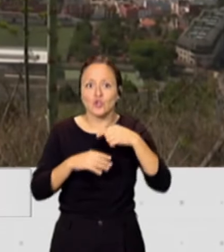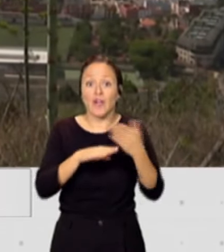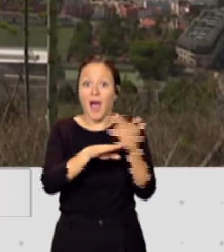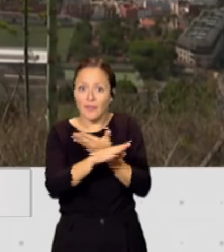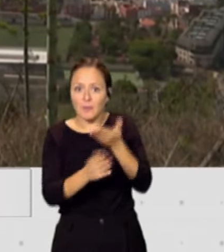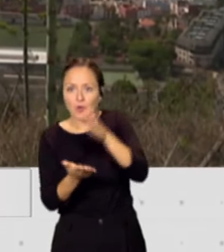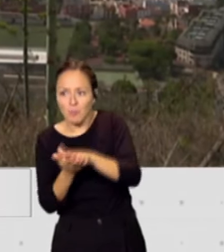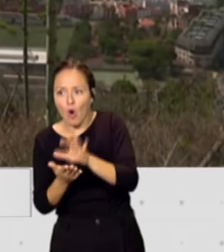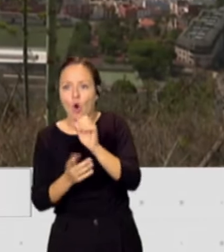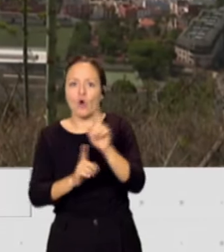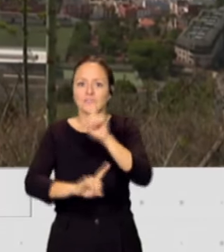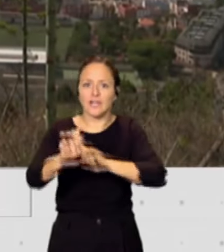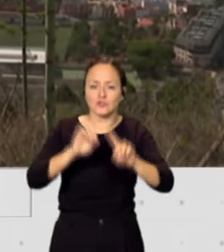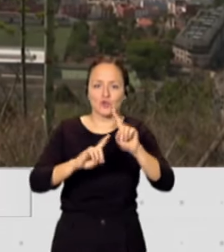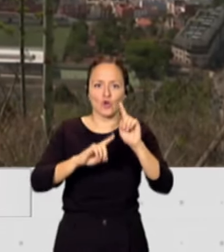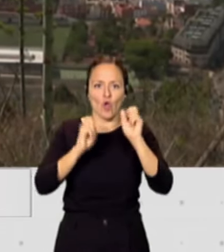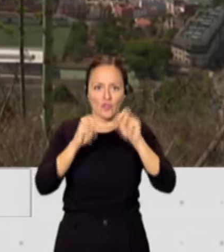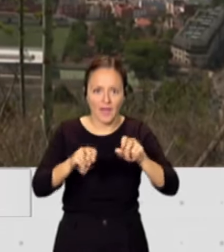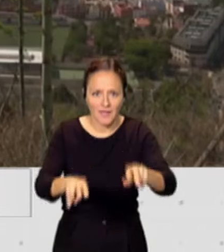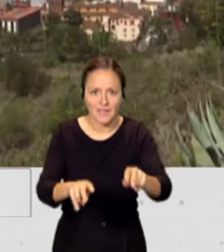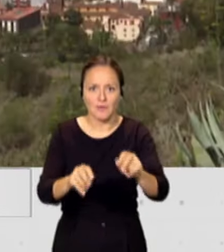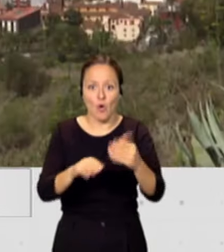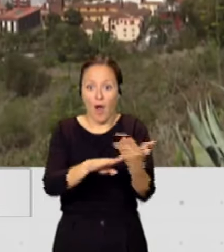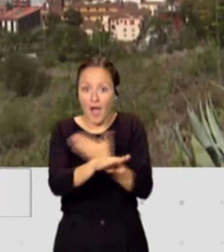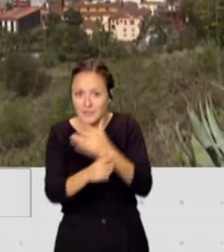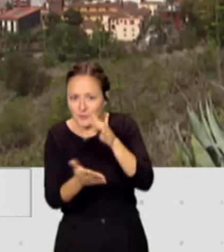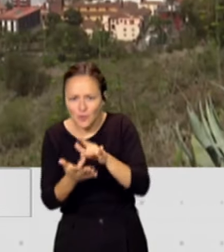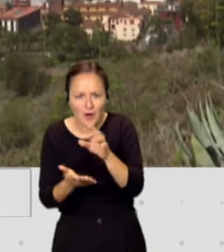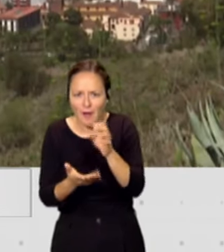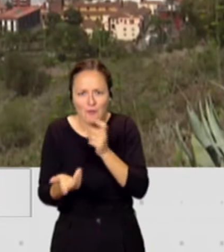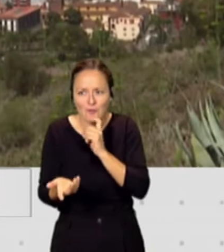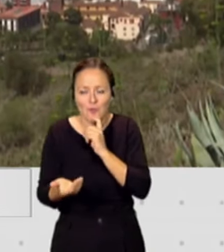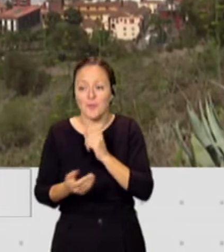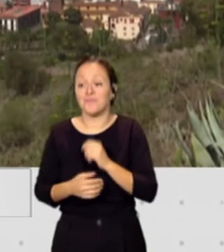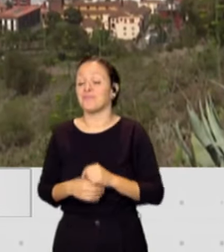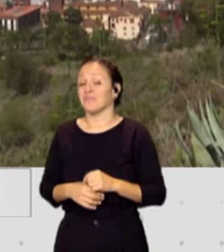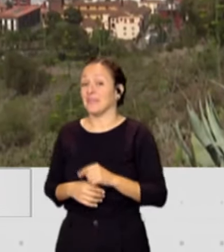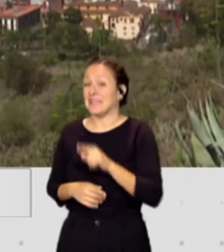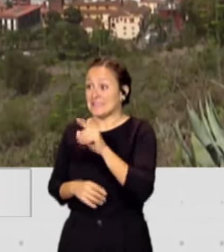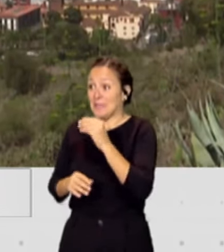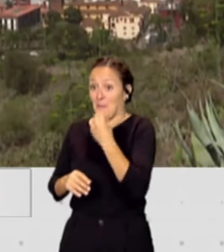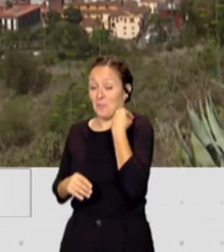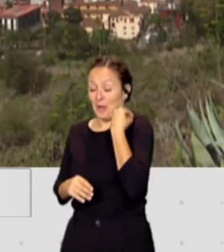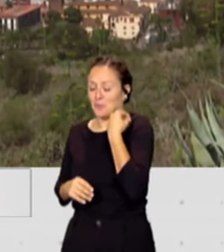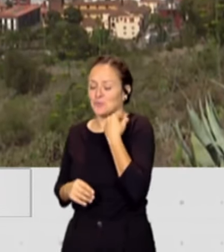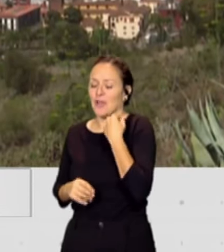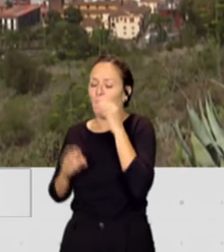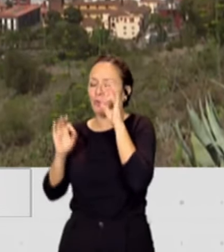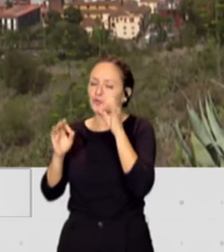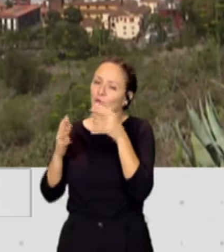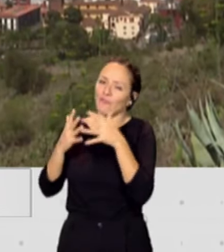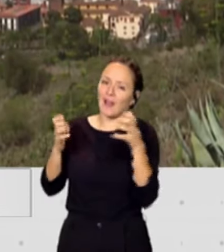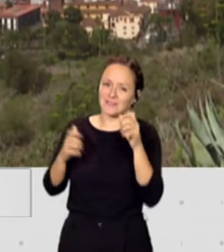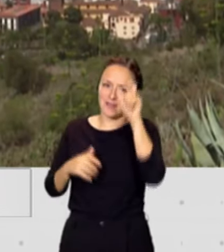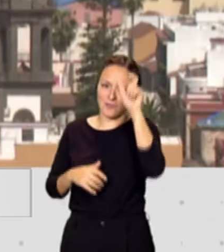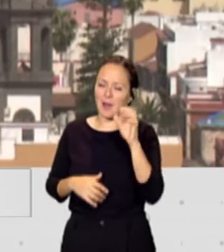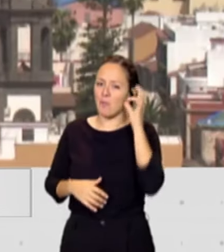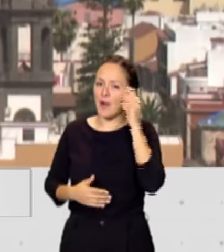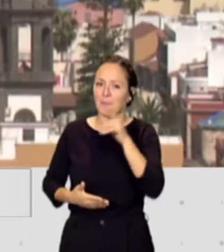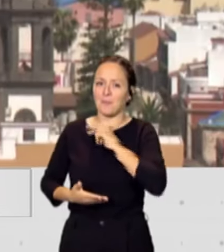neurodegenerativos más precoces Pues mira esa esa pregunta la llevo a una frase de la que fue Premio Nobel de